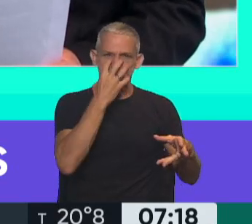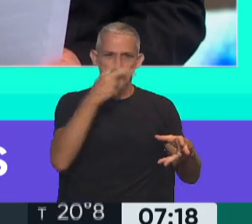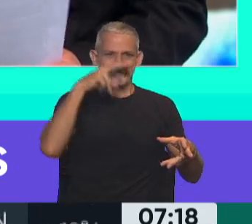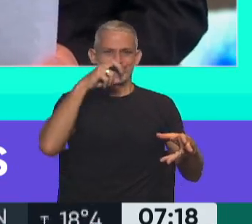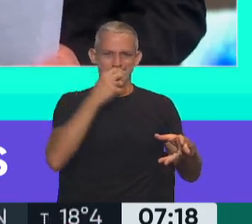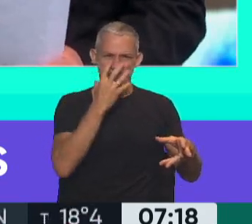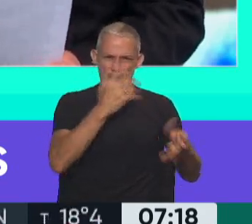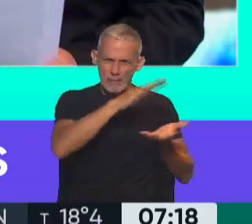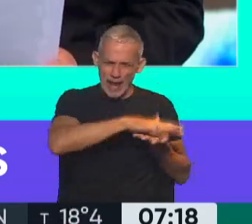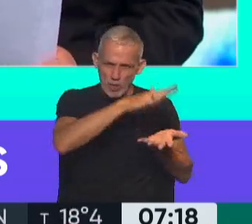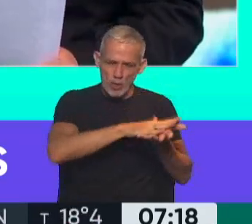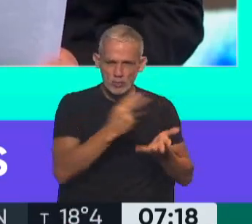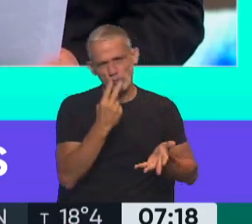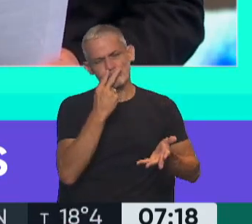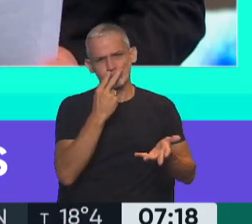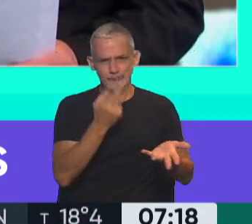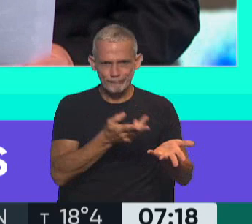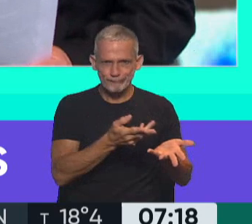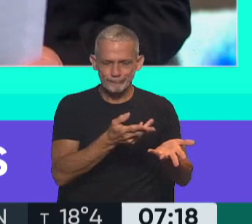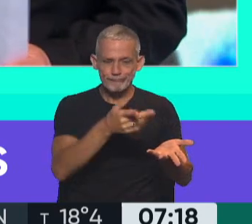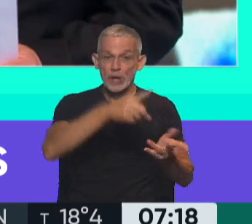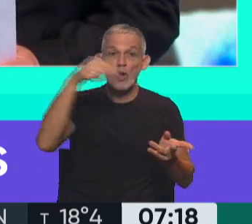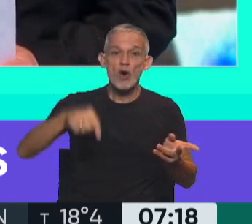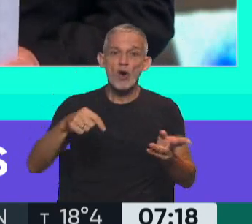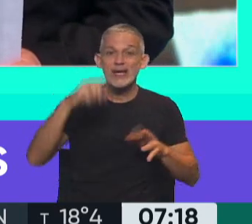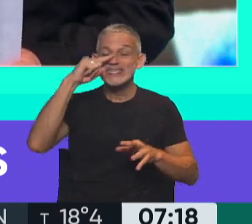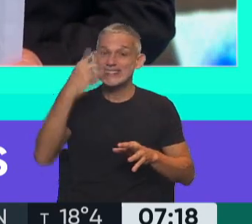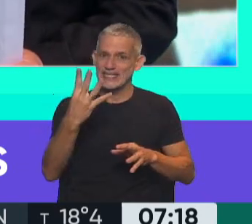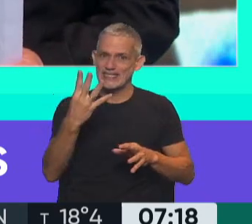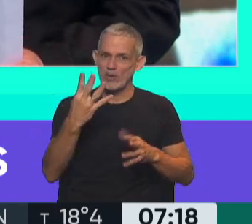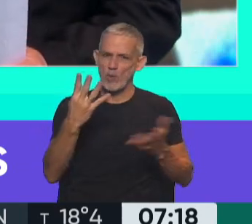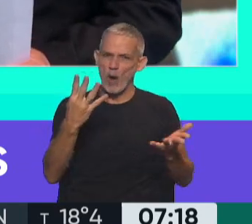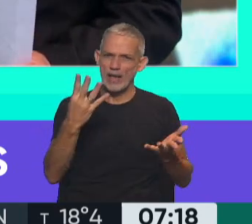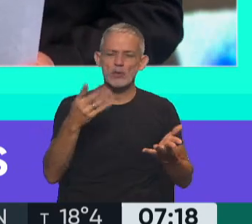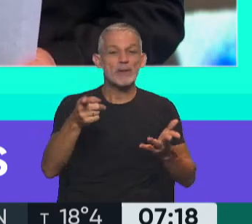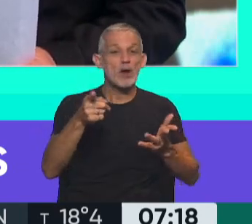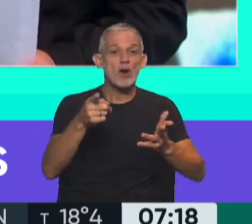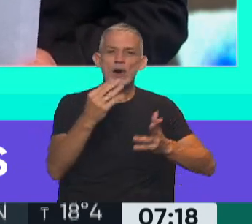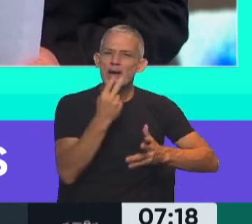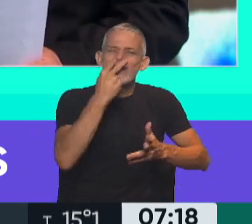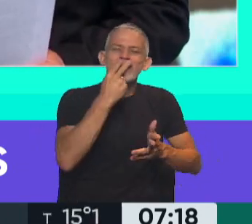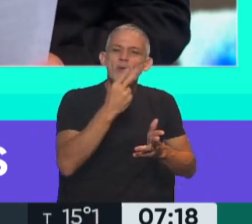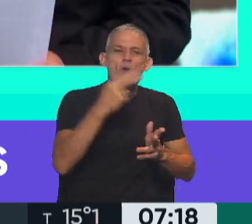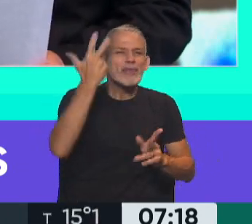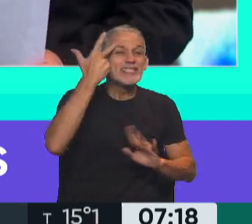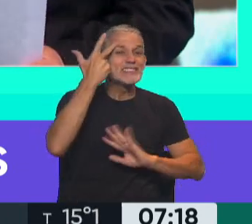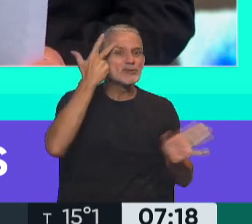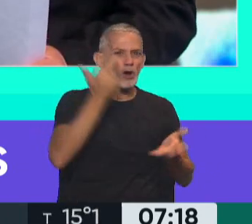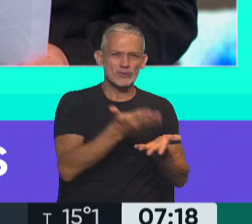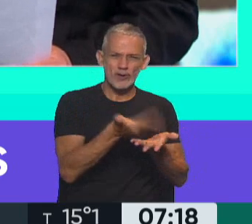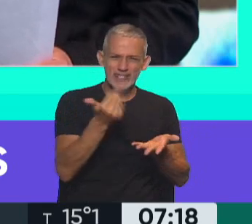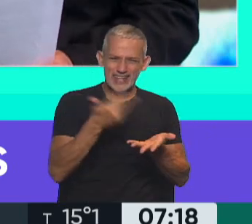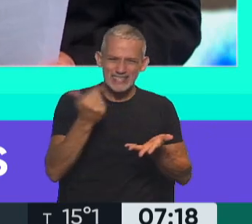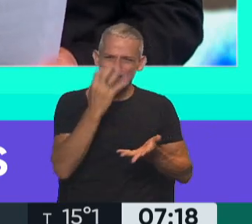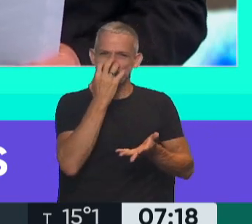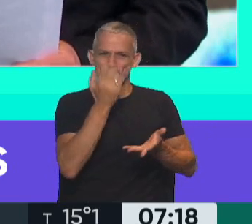respiratoria mecánica, intubados varios de ellos. Bueno, hoy hay 74, pero los intubados son 18, es decir,